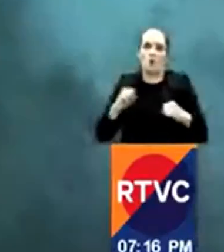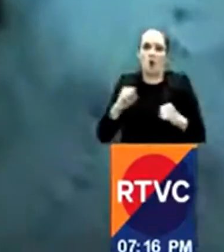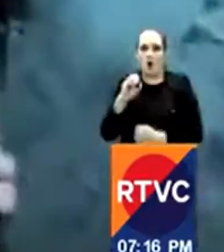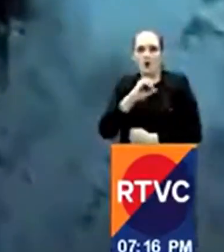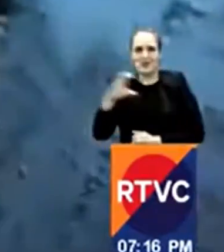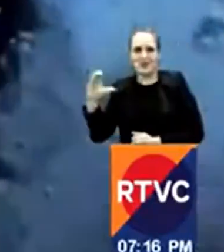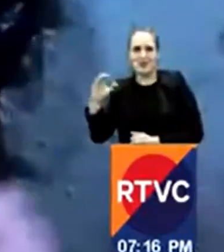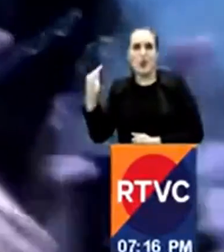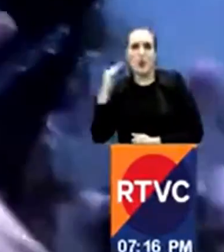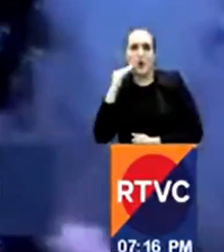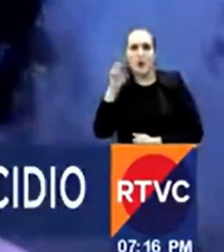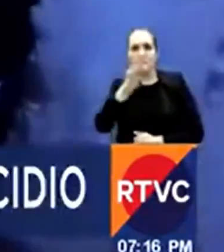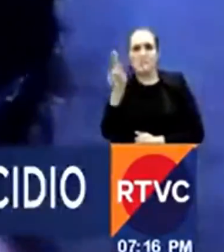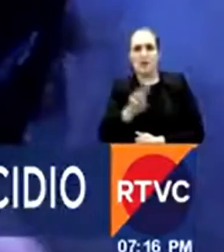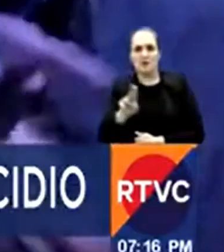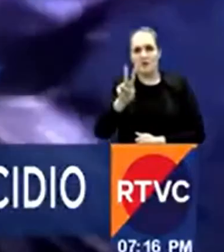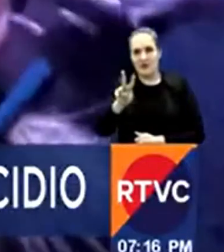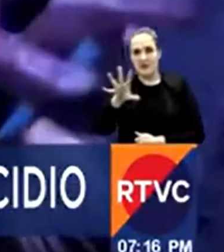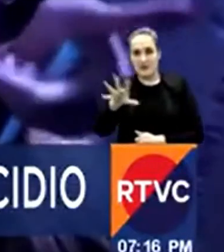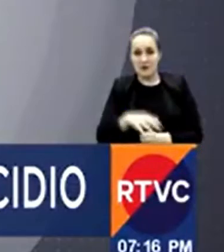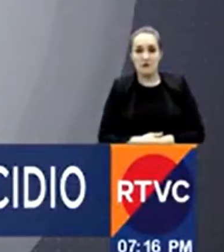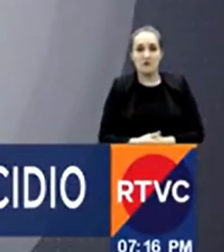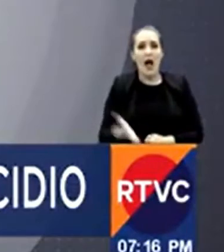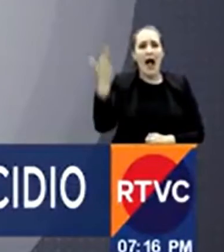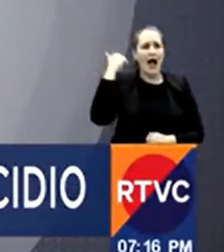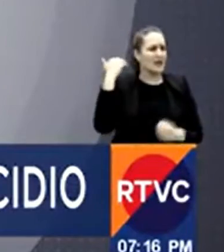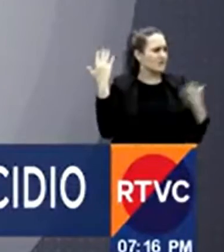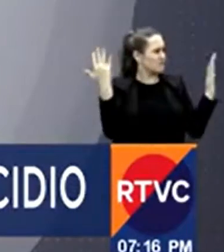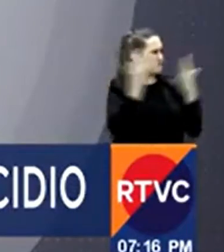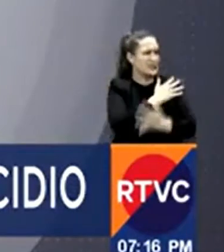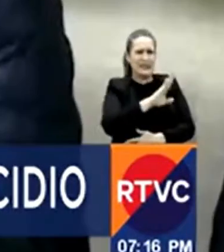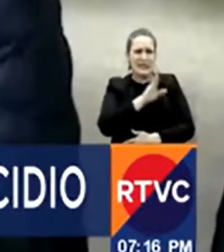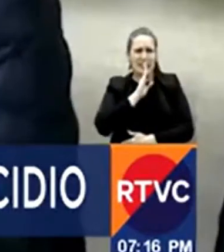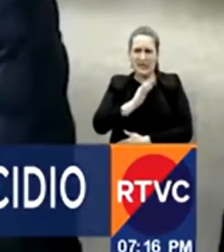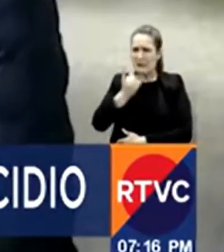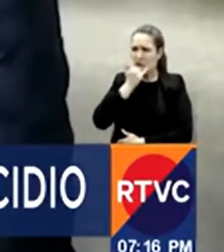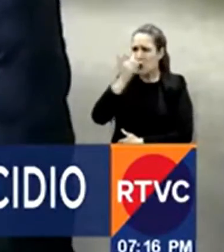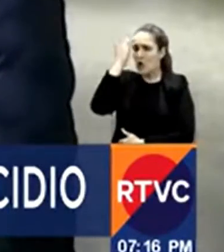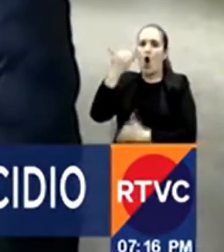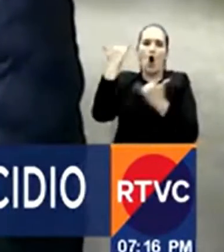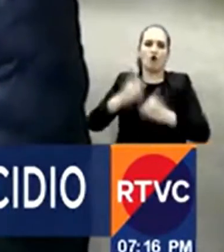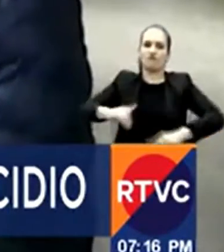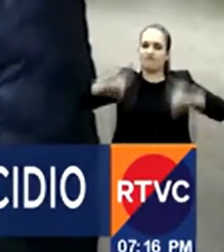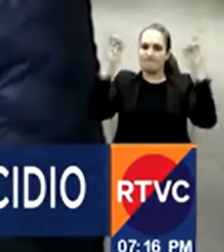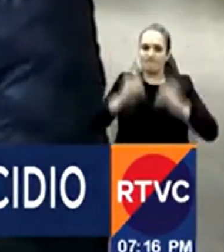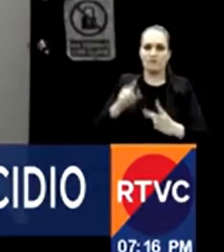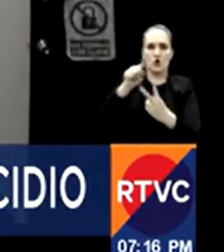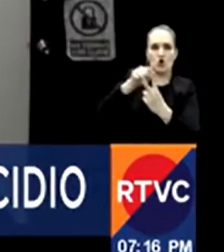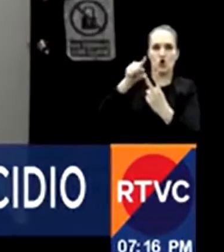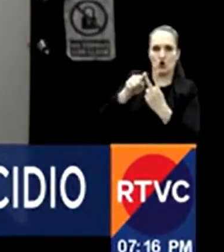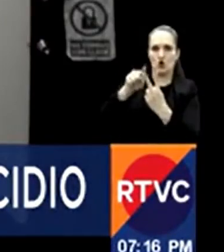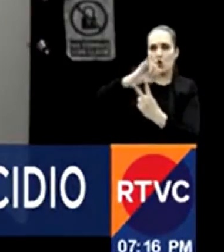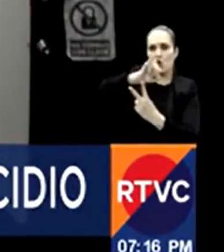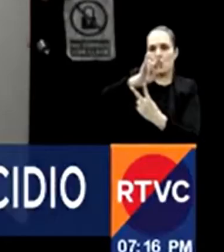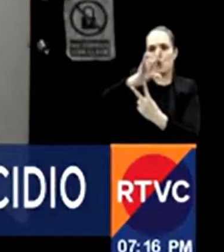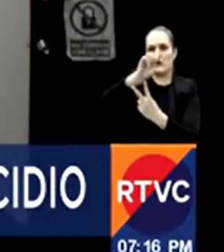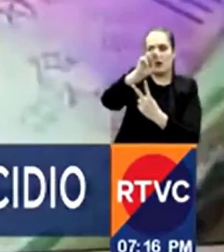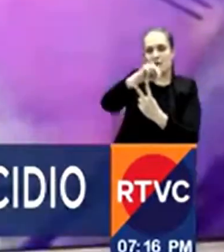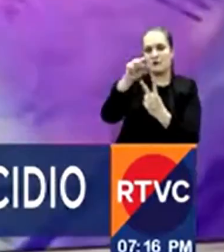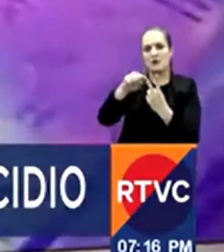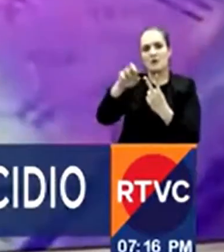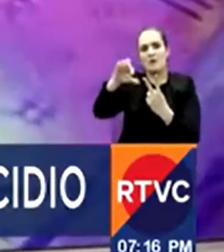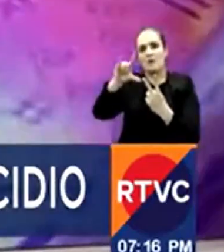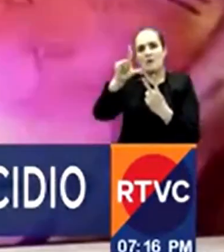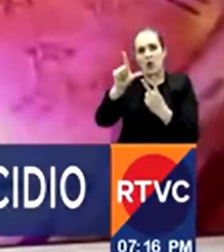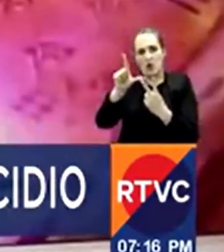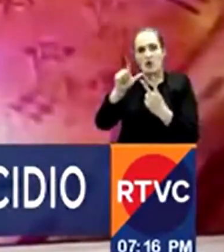que en principio fue un misterio, hoy culminó con la condena de los dos involucrados en el crimen. Julián Ortegón y Paul Naranjo deberán pagar 41 años